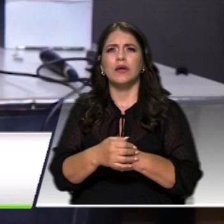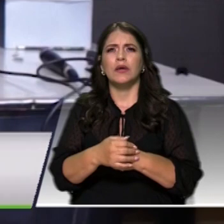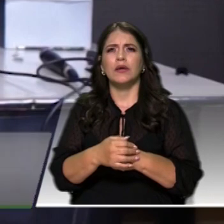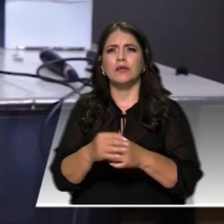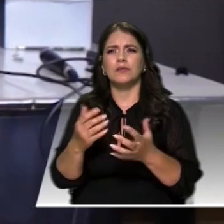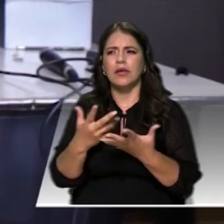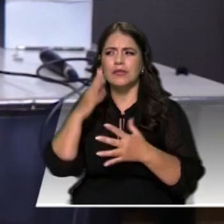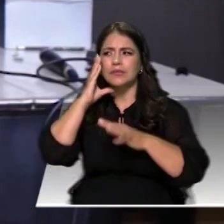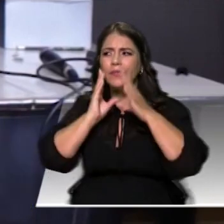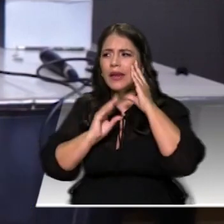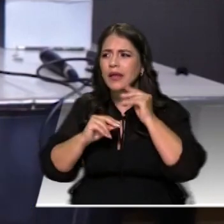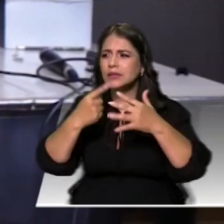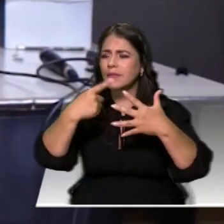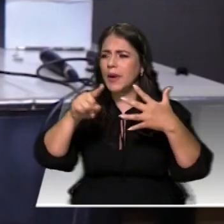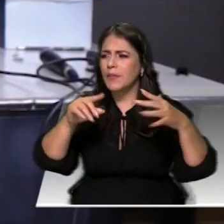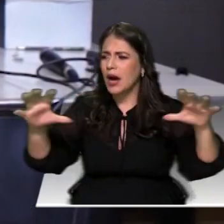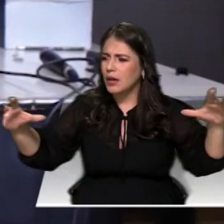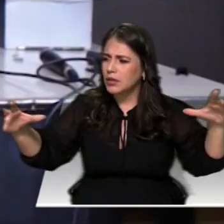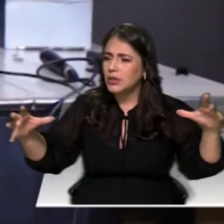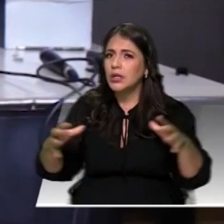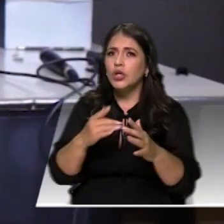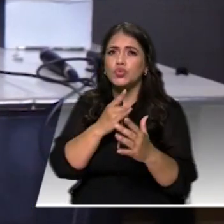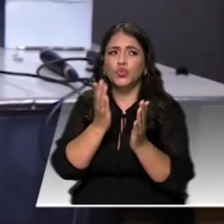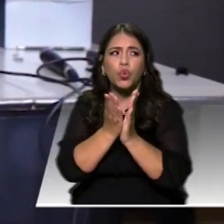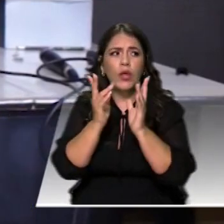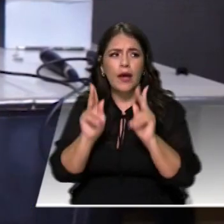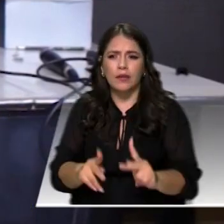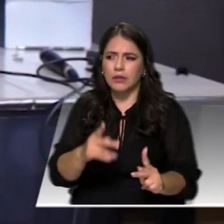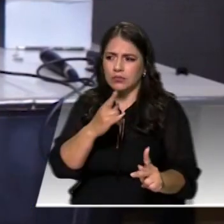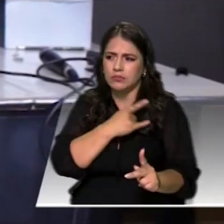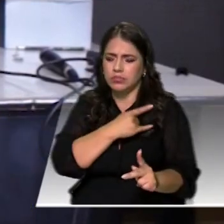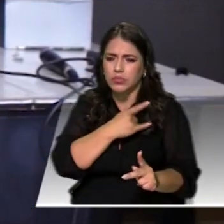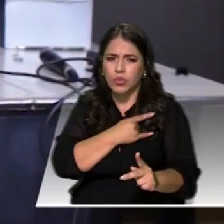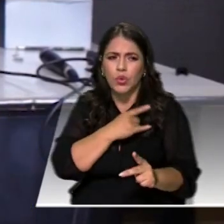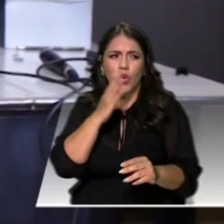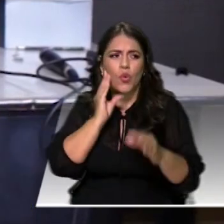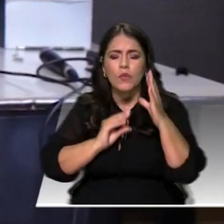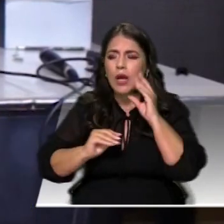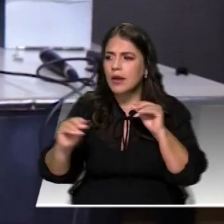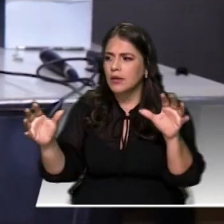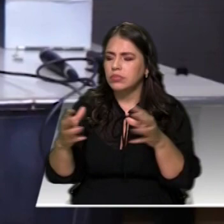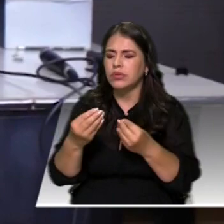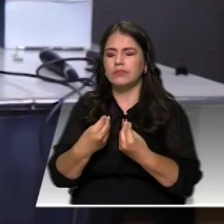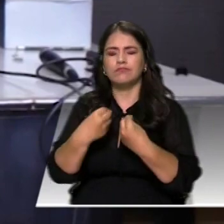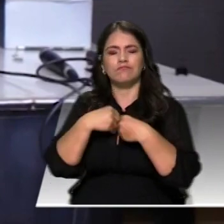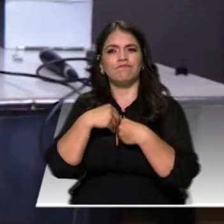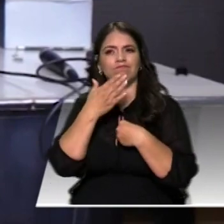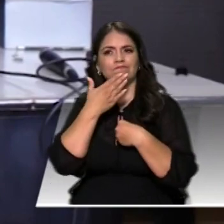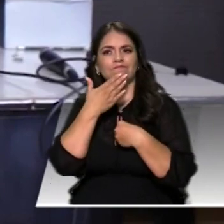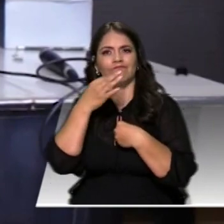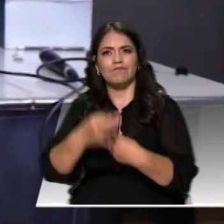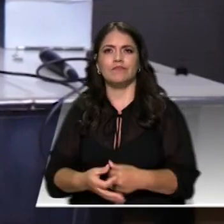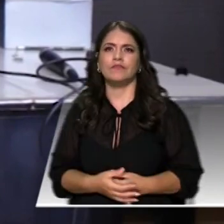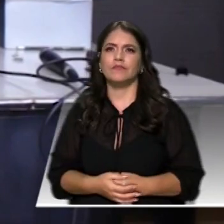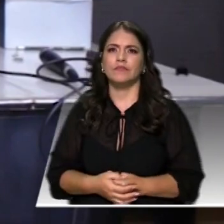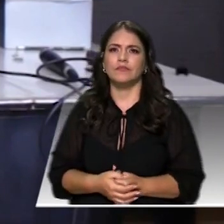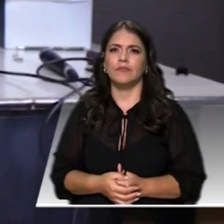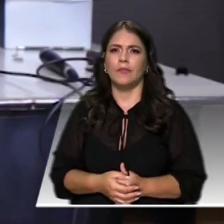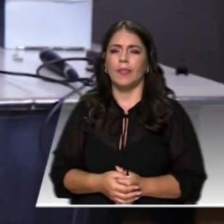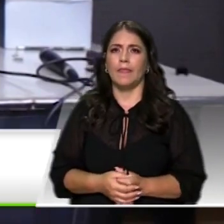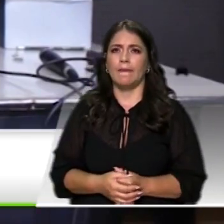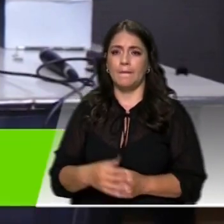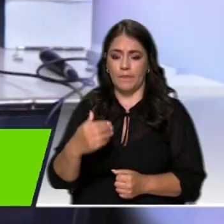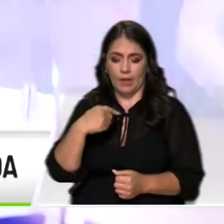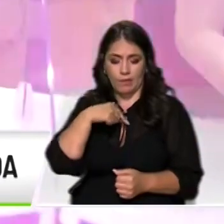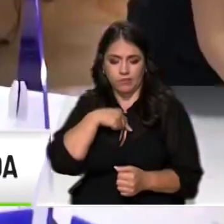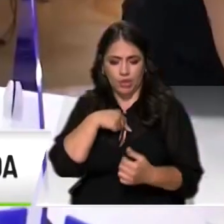estas experiencias que hemos vivido, tanto buenas como malas, que han dejado de alguna u otra manera una marca en nuestro ser, tanto a nivel interno